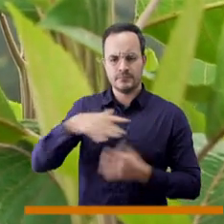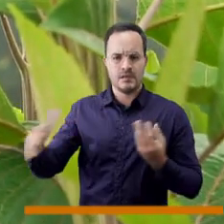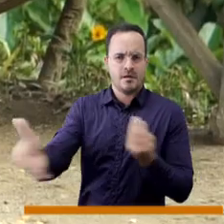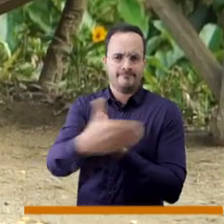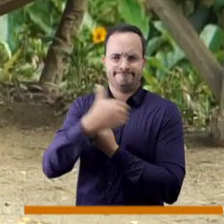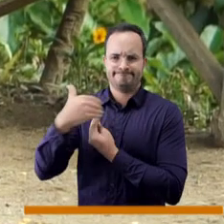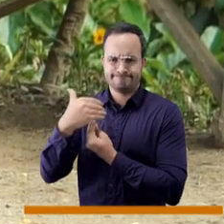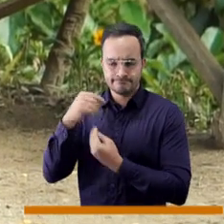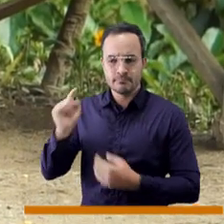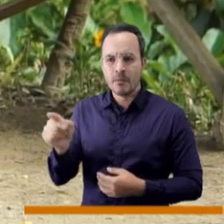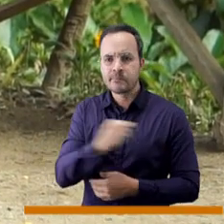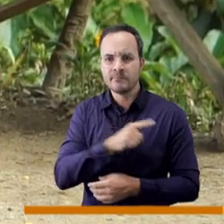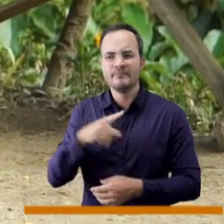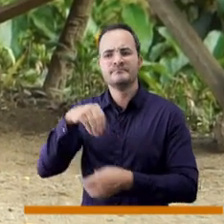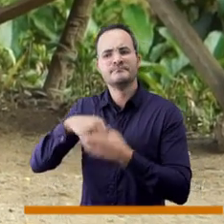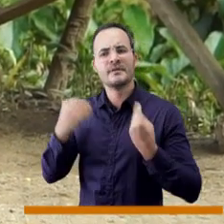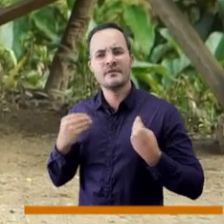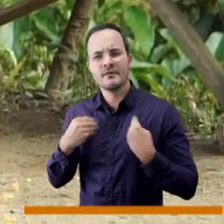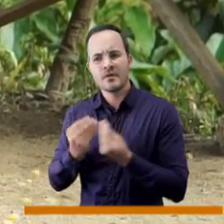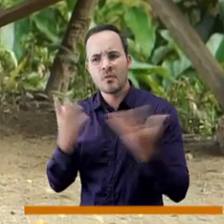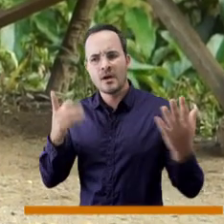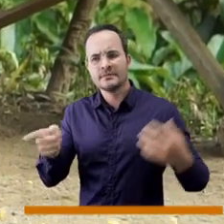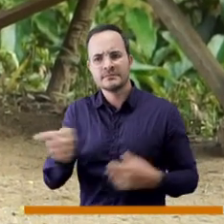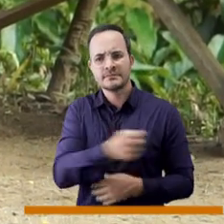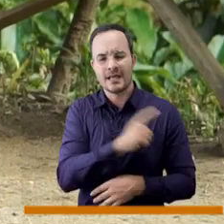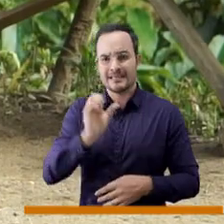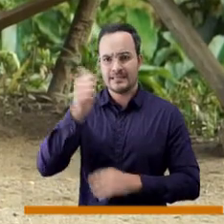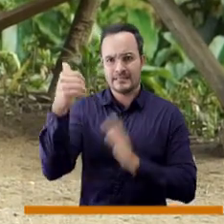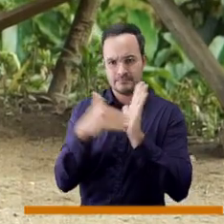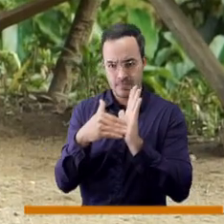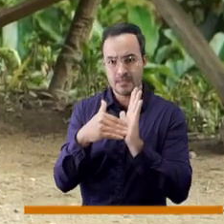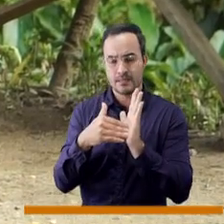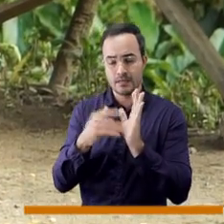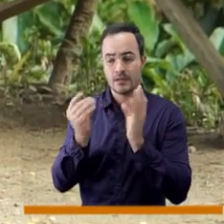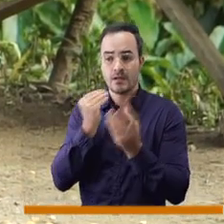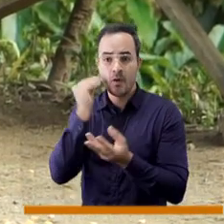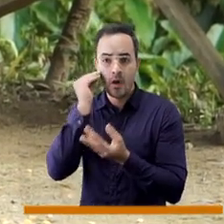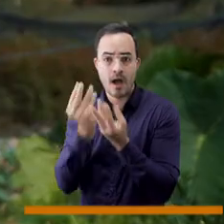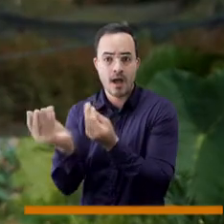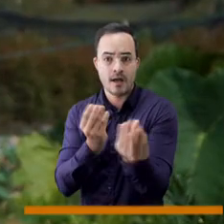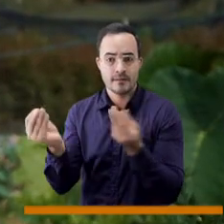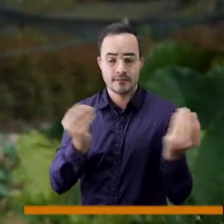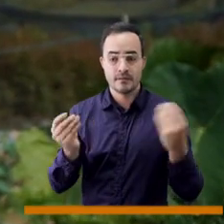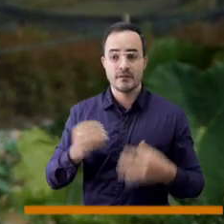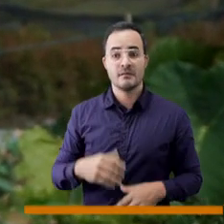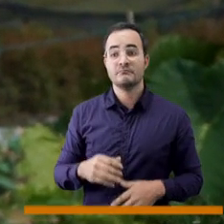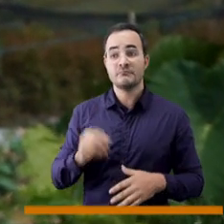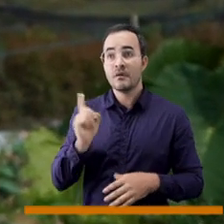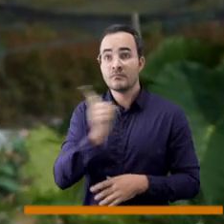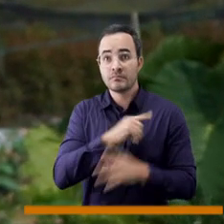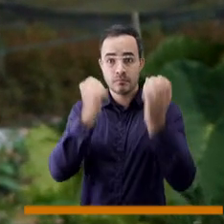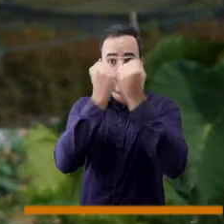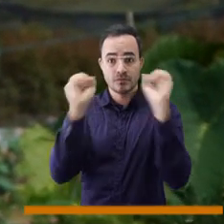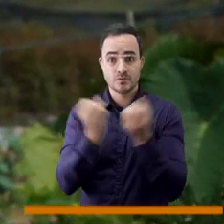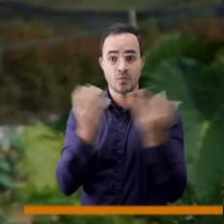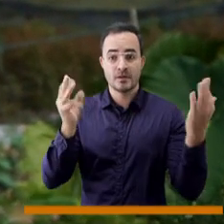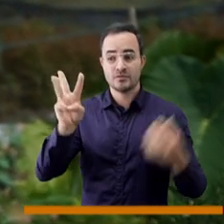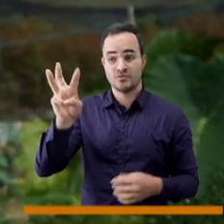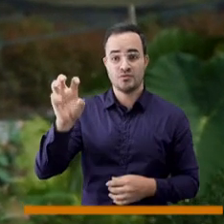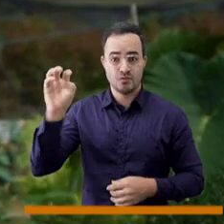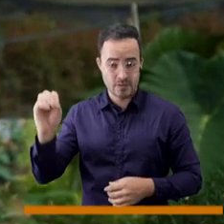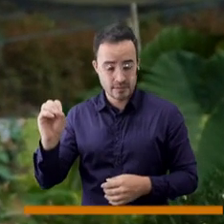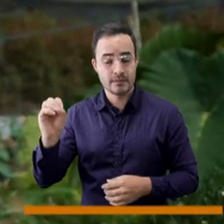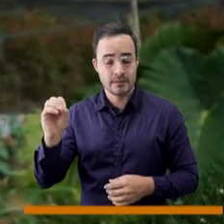protegidas con más de 10 mil familias vinculadas a esquemas de pago por servicios ambientales en 80 municipios del departamento